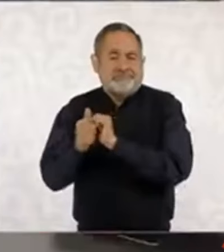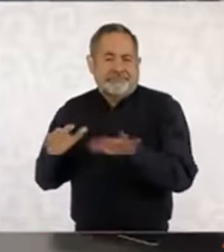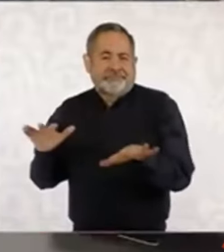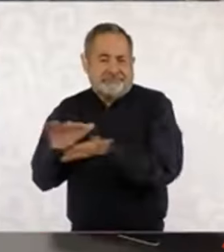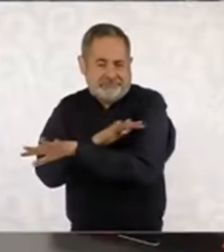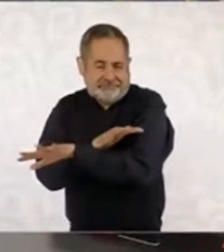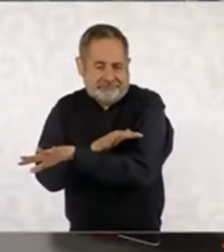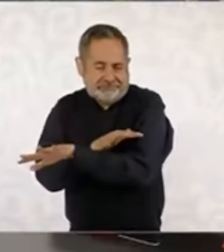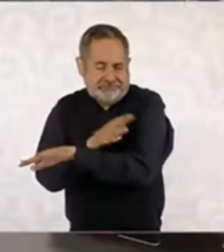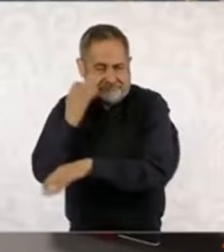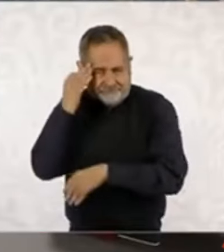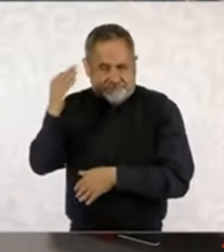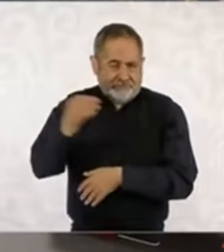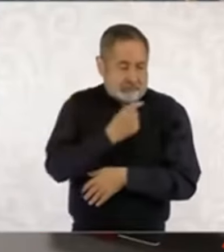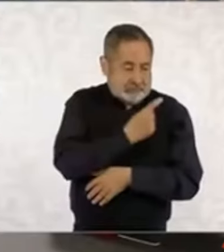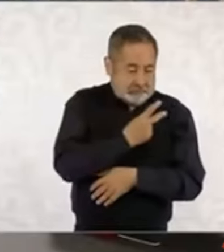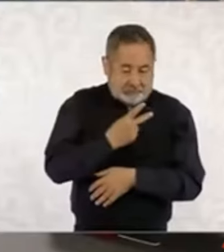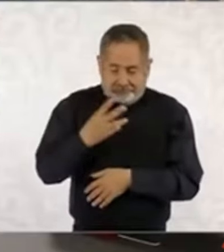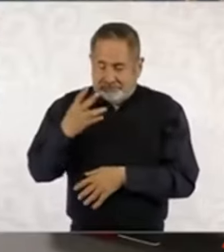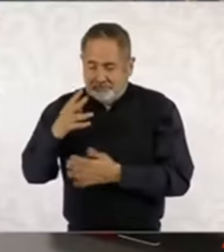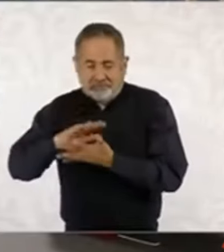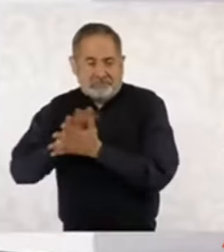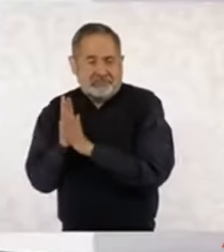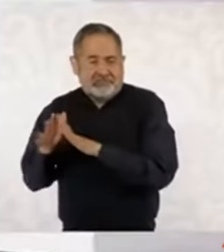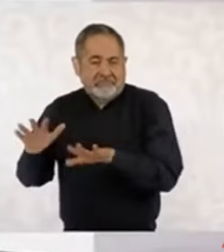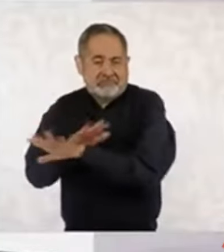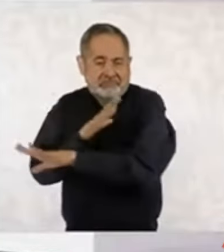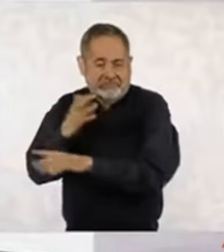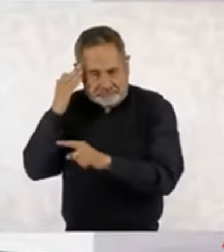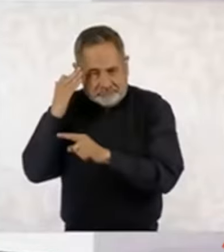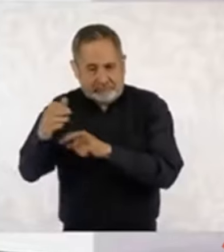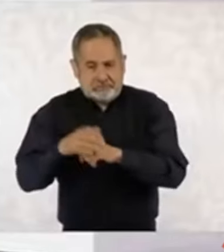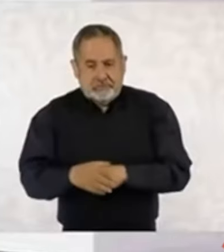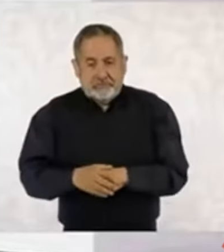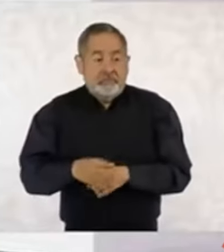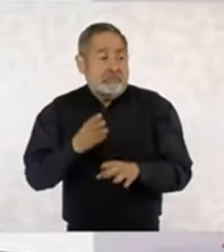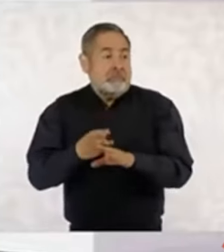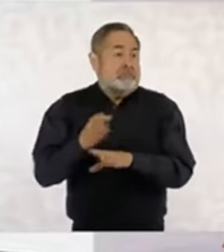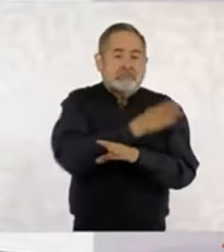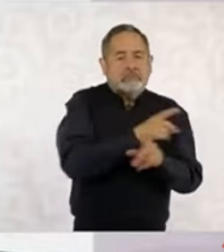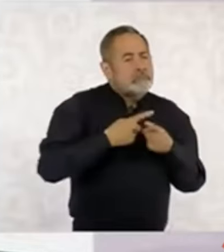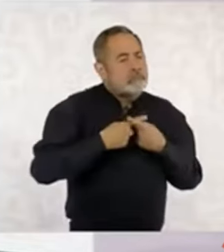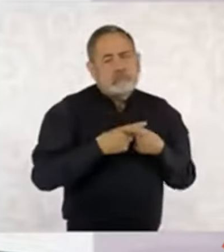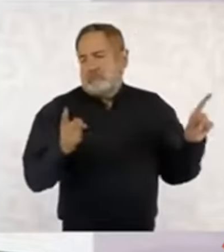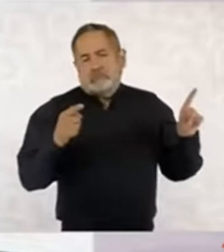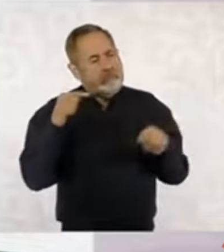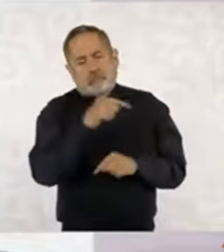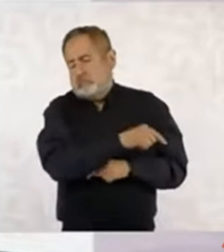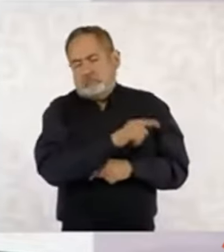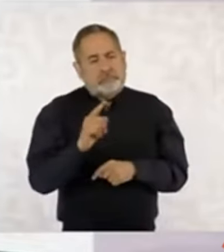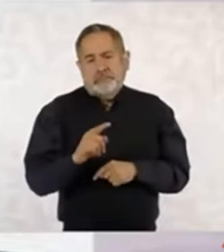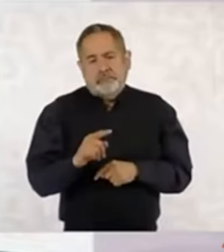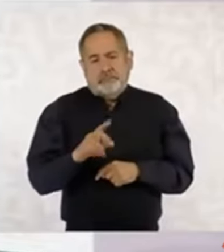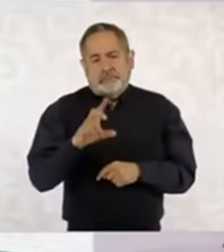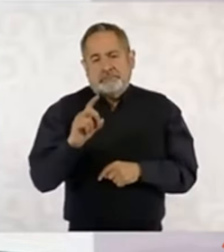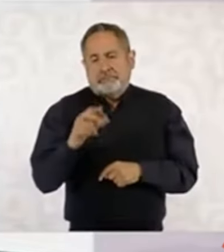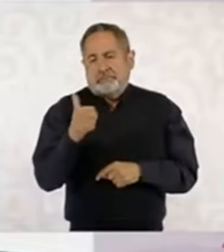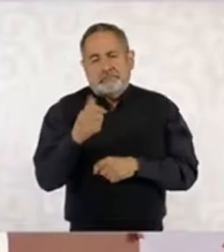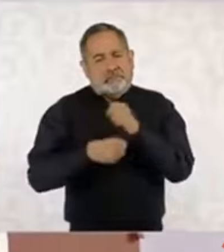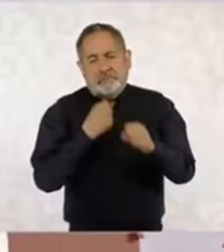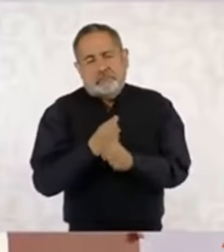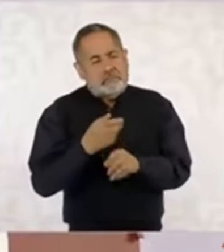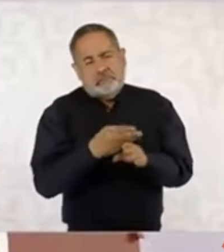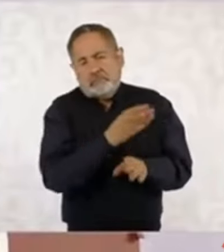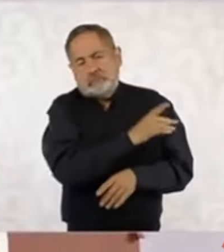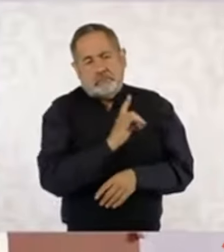modelo completamente distinto al que vivió México durante 36 años. Eso es lo que dijimos